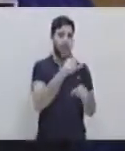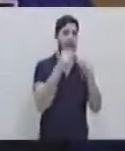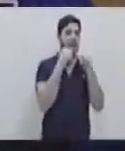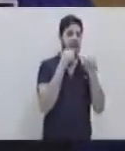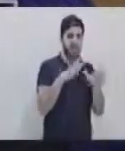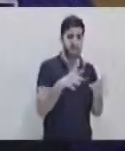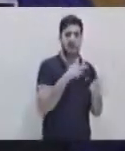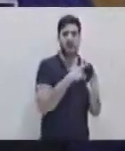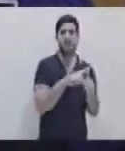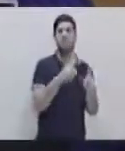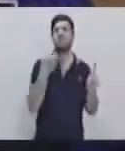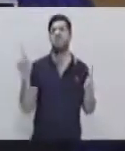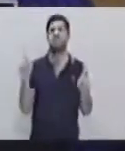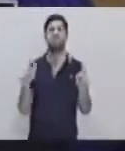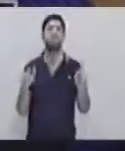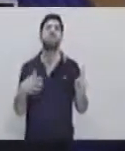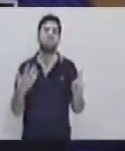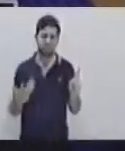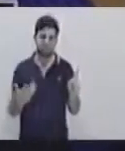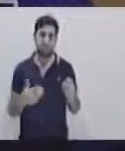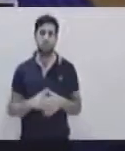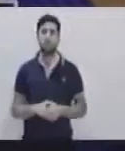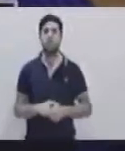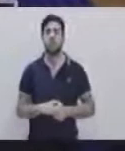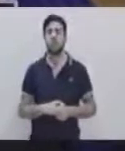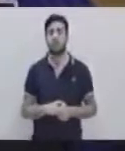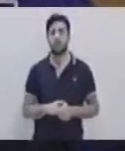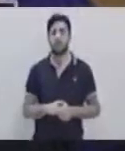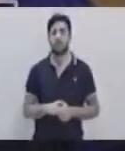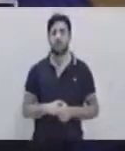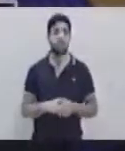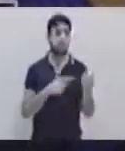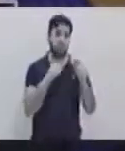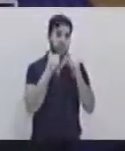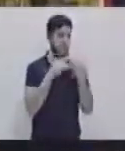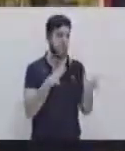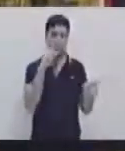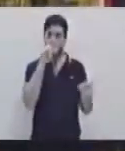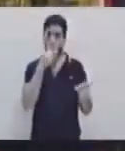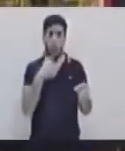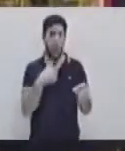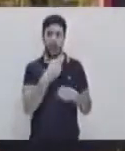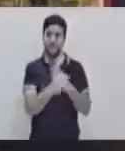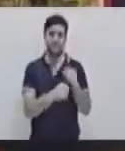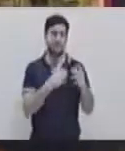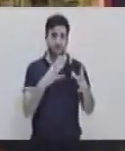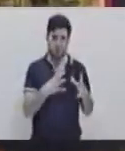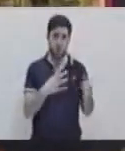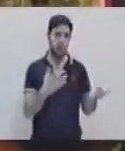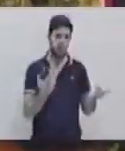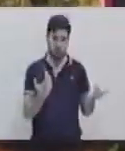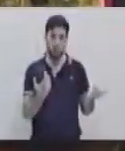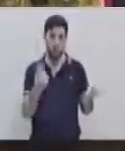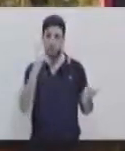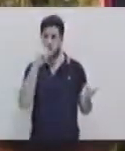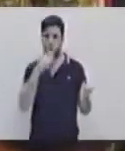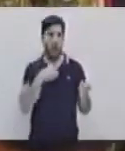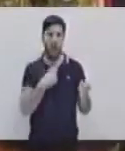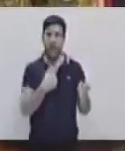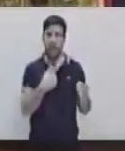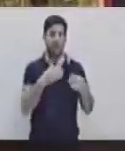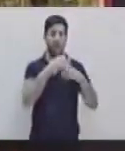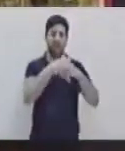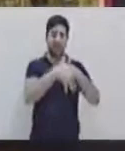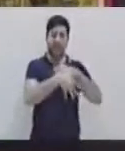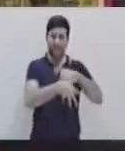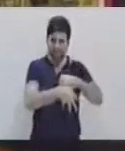decir que qué tiene el animal que no tenga la planta. El animal no tiene hojas, no